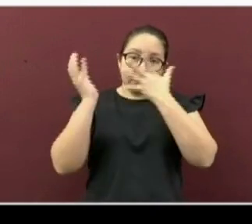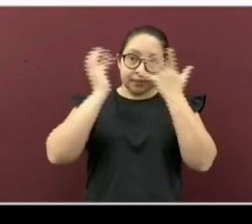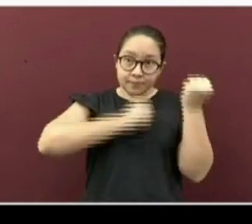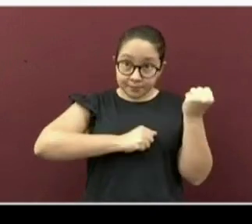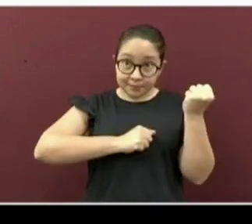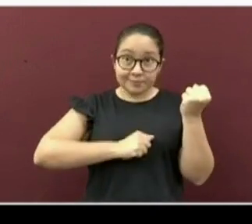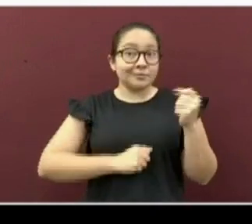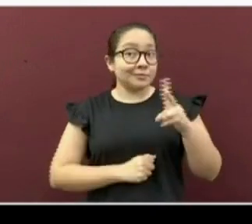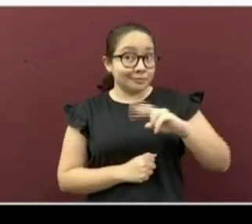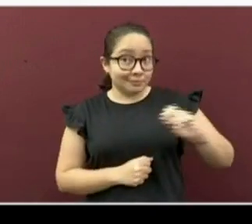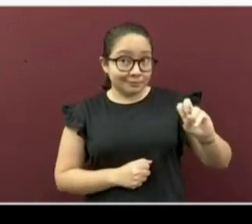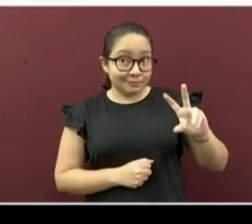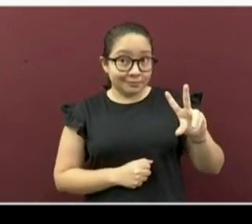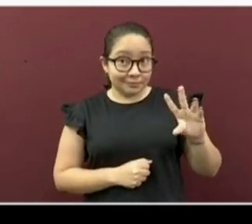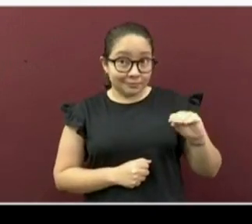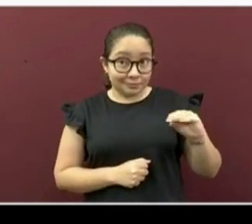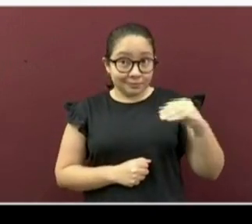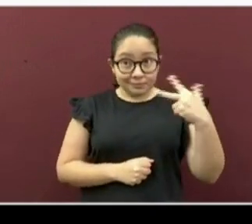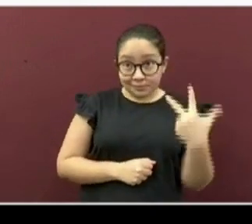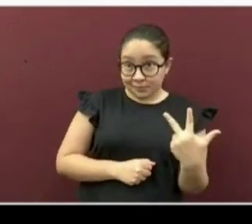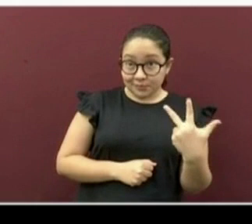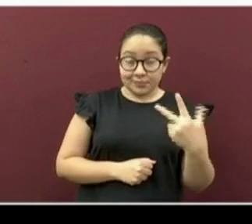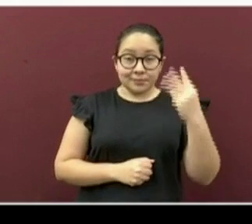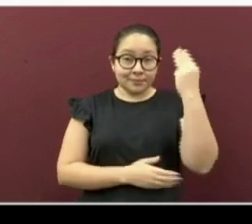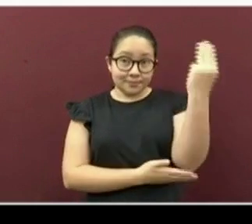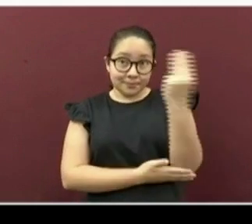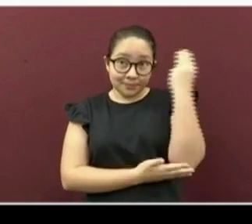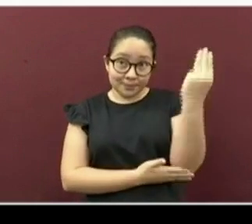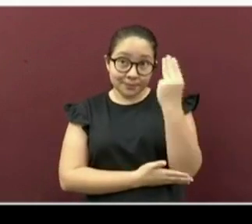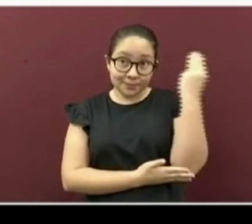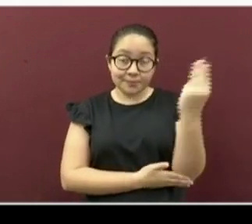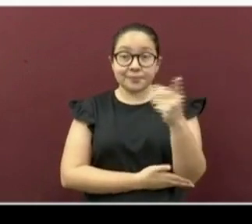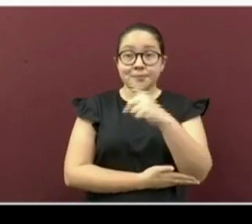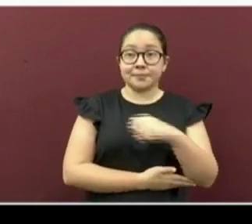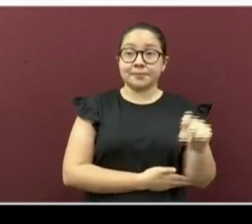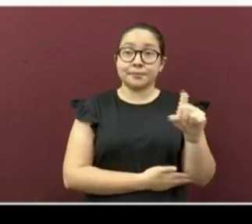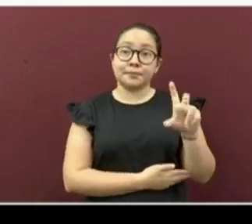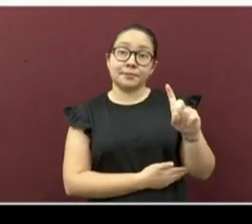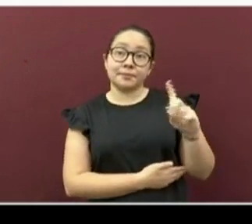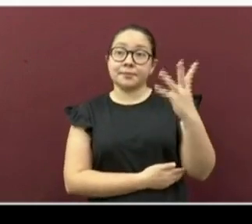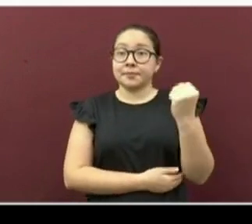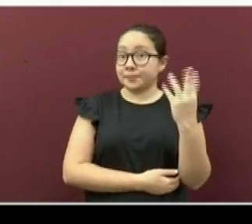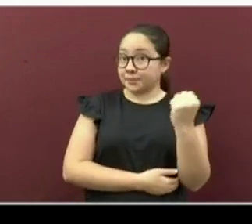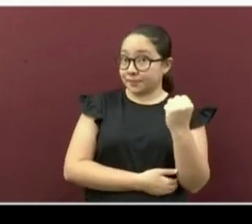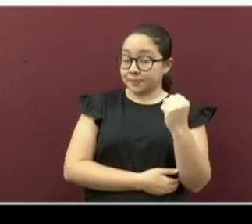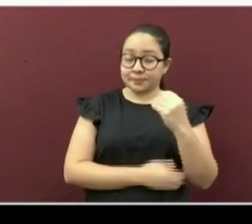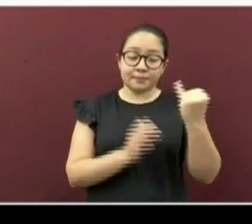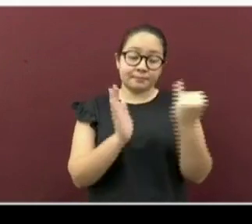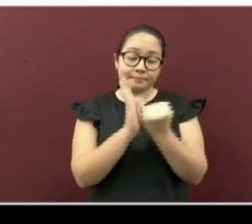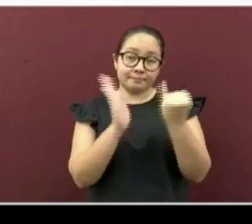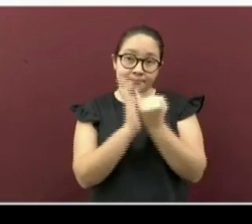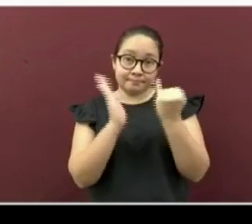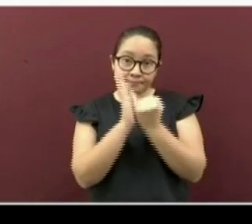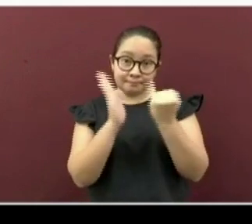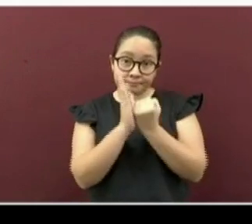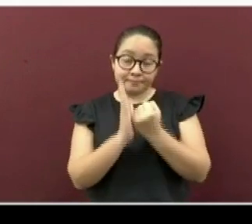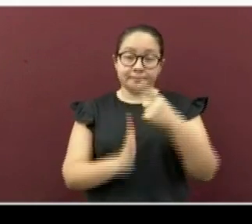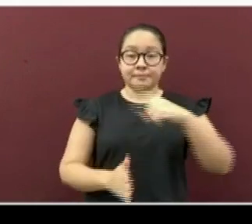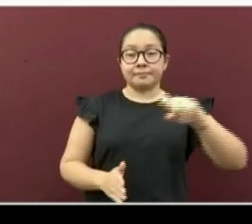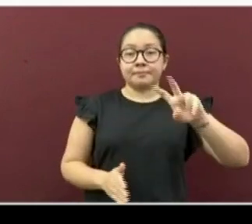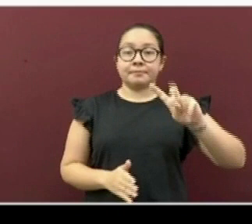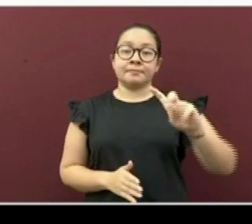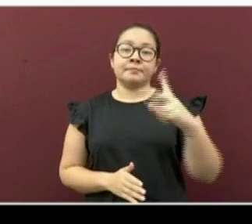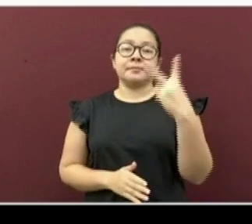Torre, 298, Minatitlán, con 139, Iztaccíhuatlán,